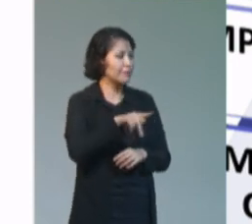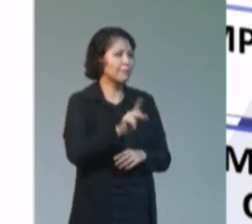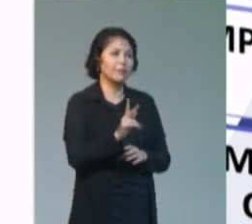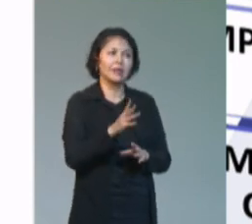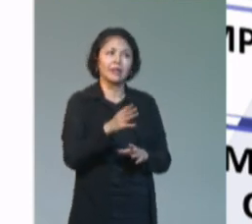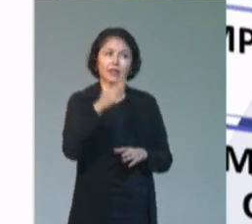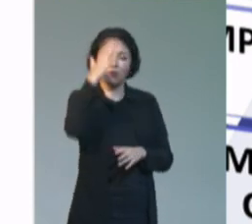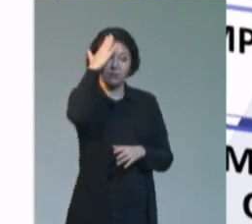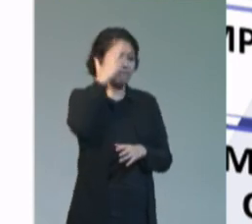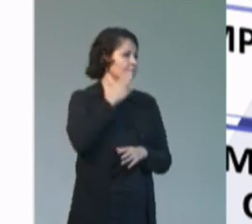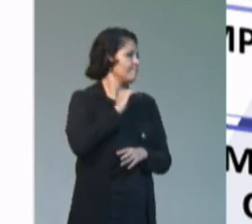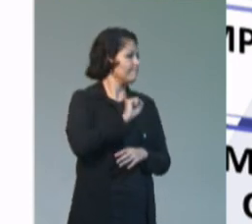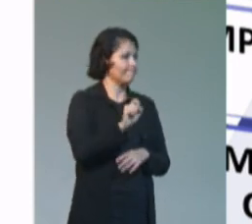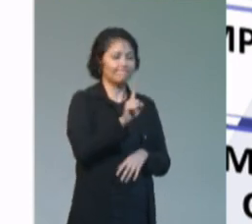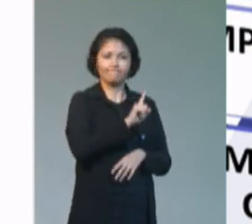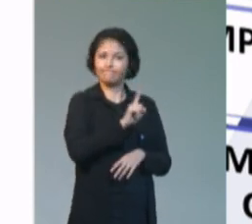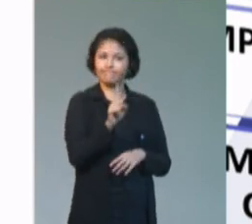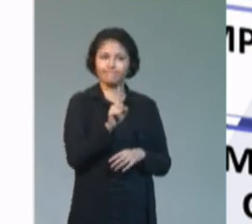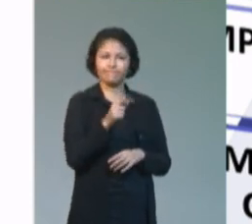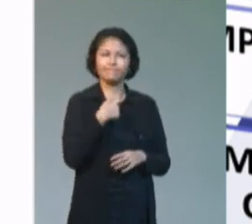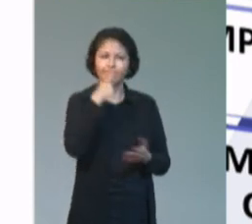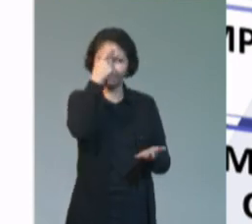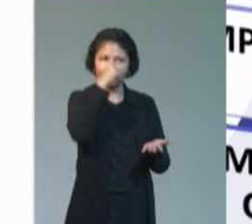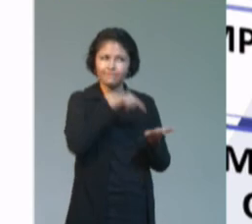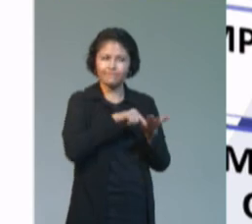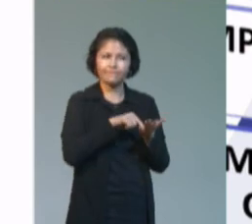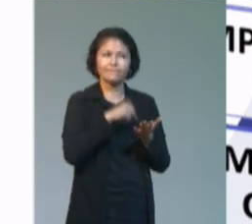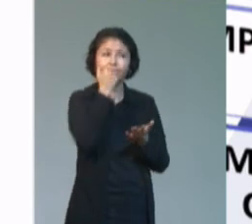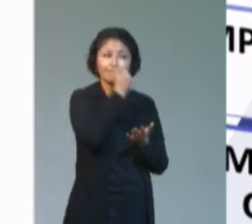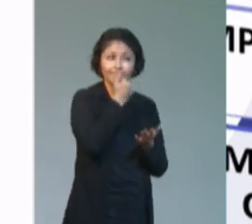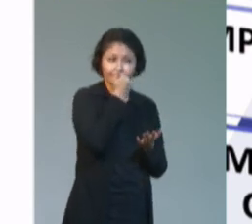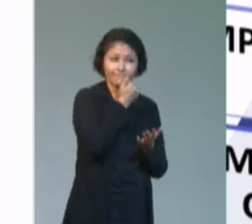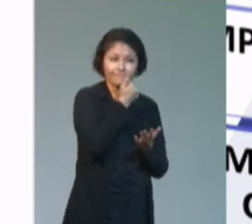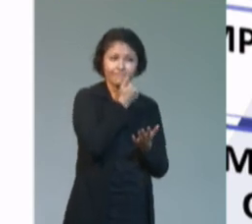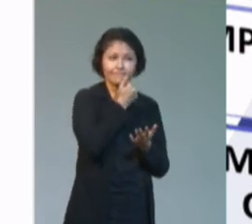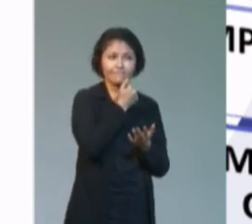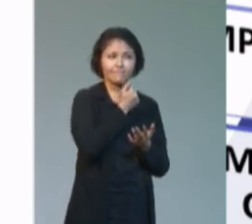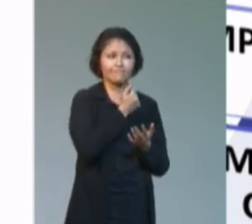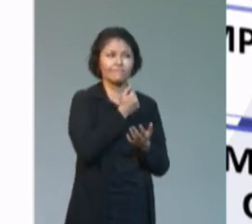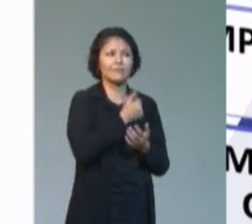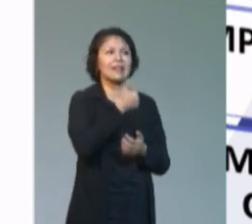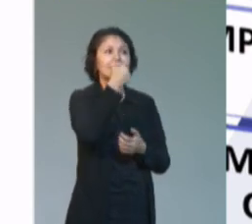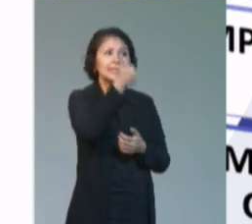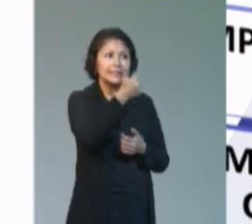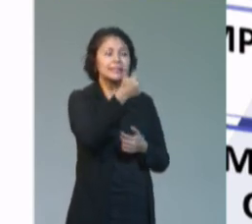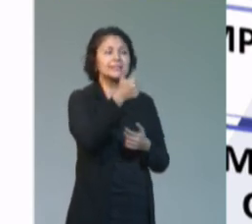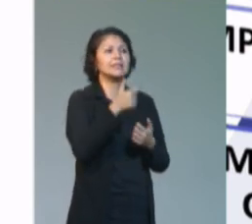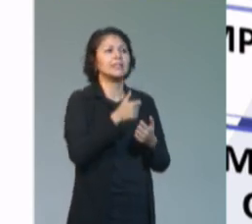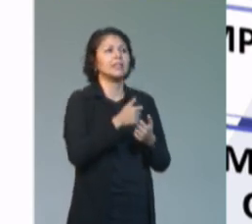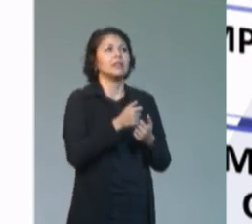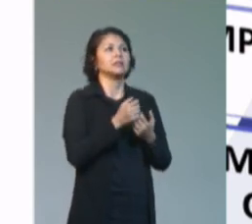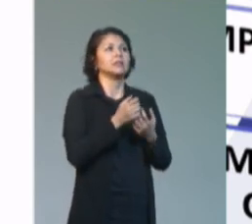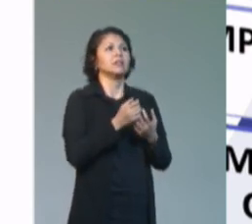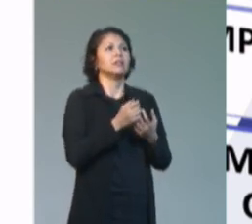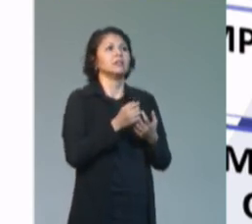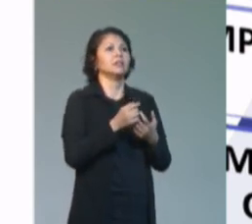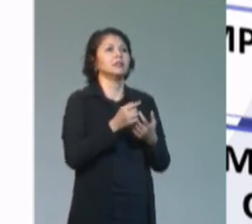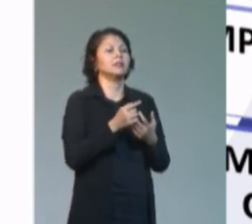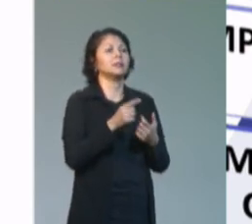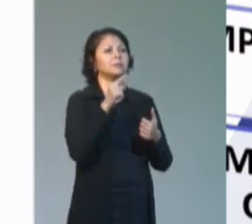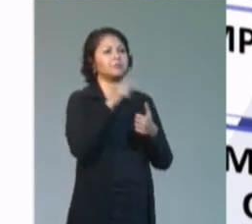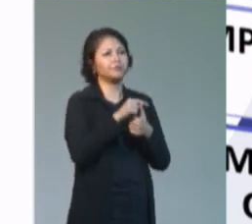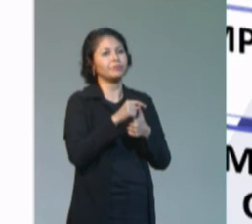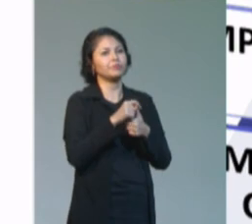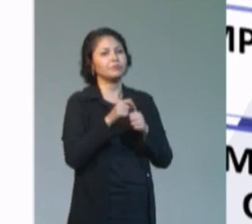muchas veces se cree y yo creo que desde mi punto de vista el alumno tiene que tener seis competencias básicas una es la capacidad de autorregularse el